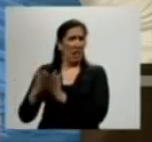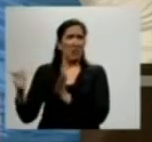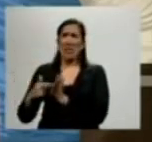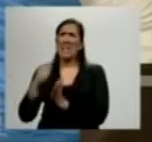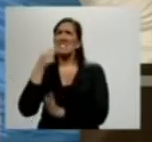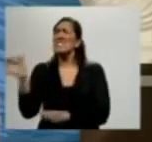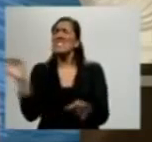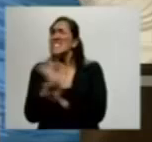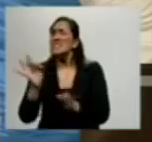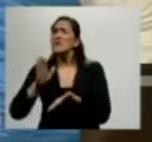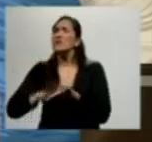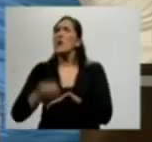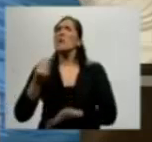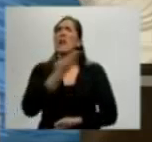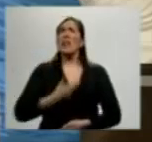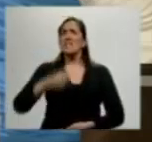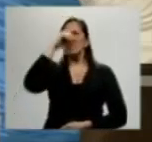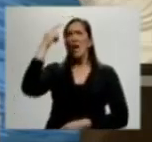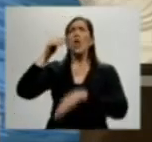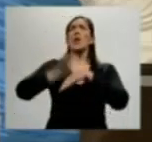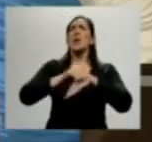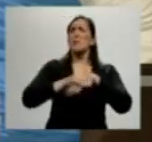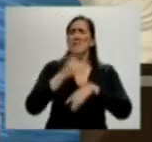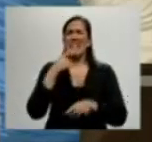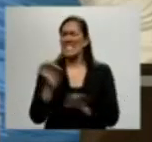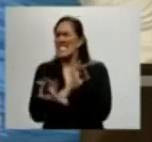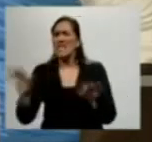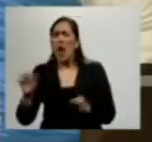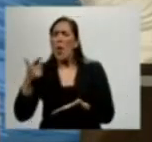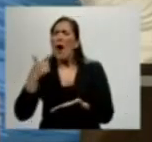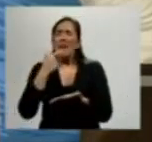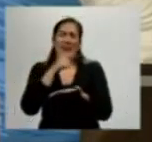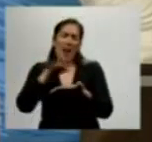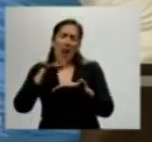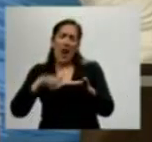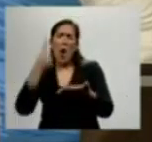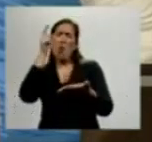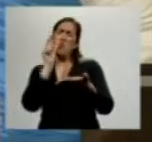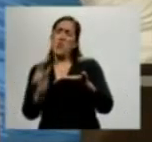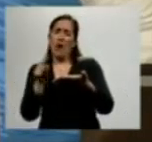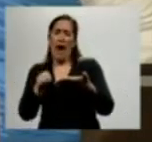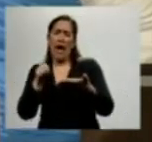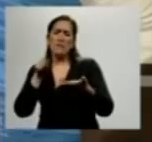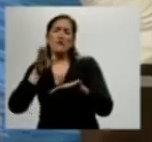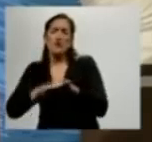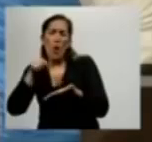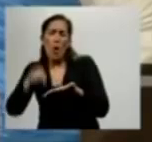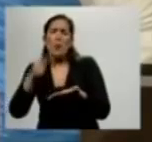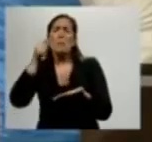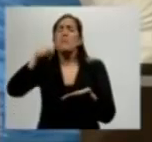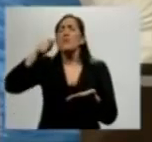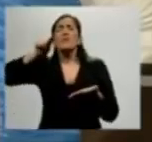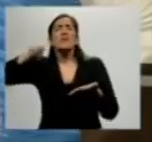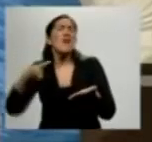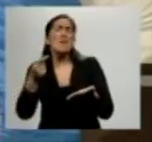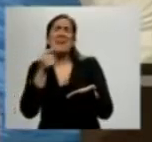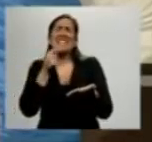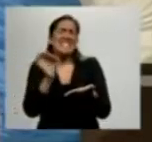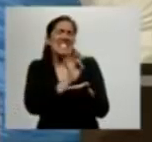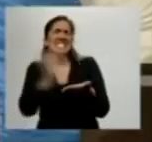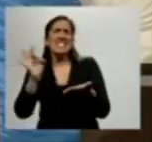del Estado. No hay una sola letra. No hay un punto o una coma en